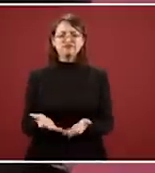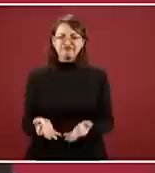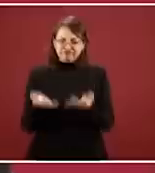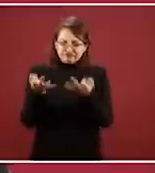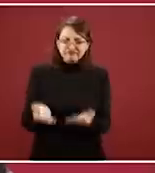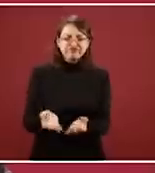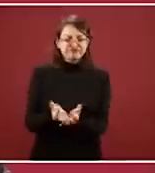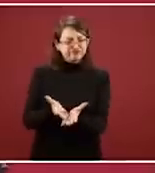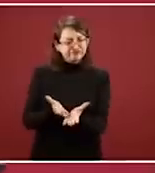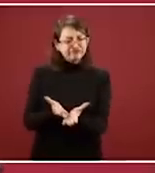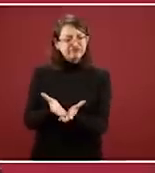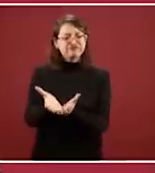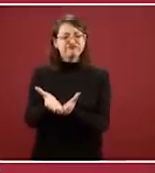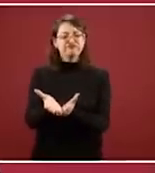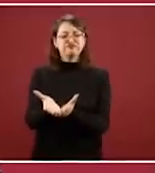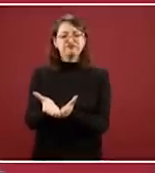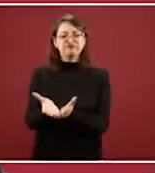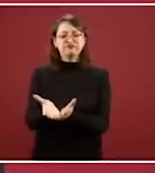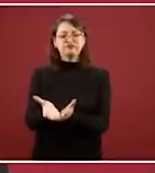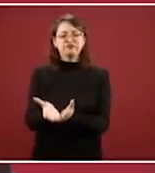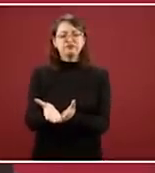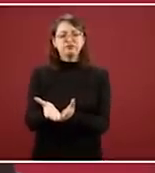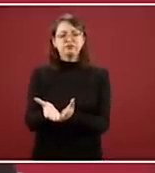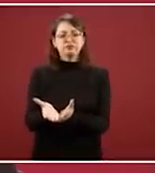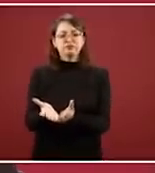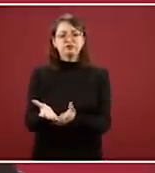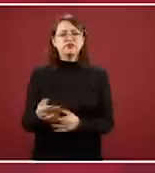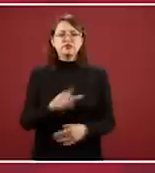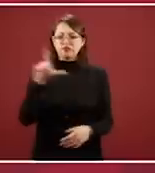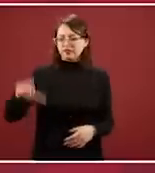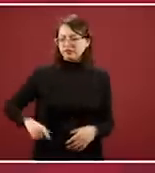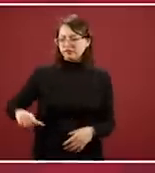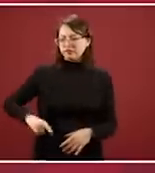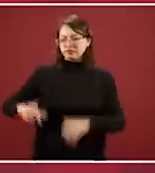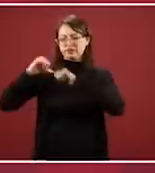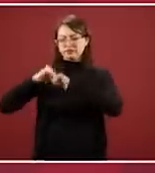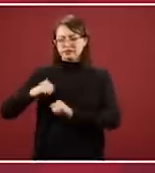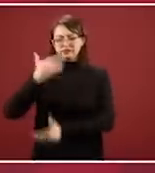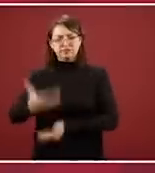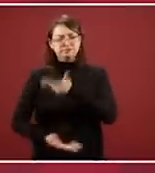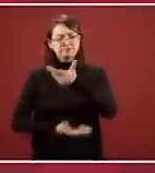en las acciones de los servidores públicos.